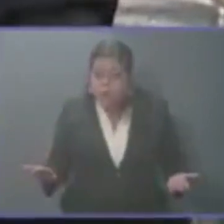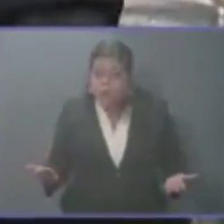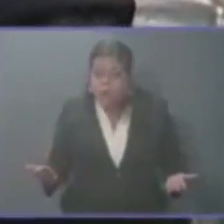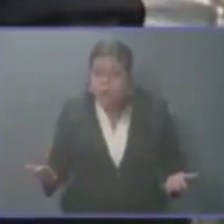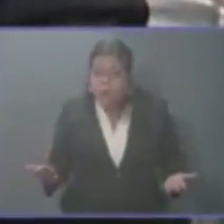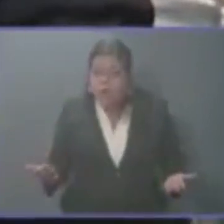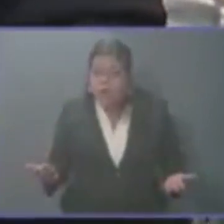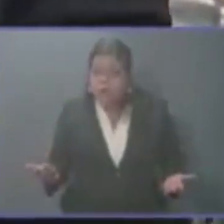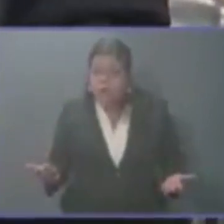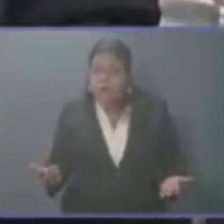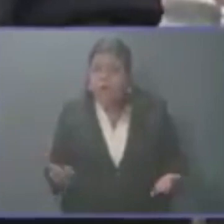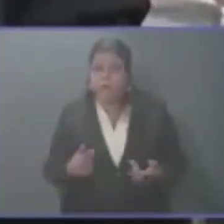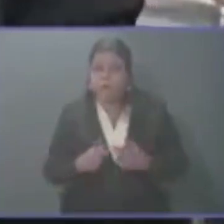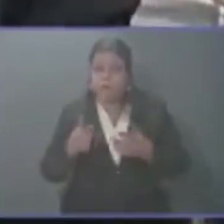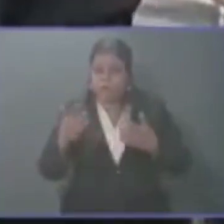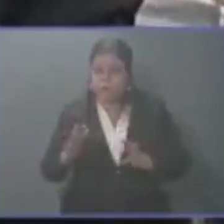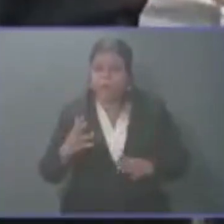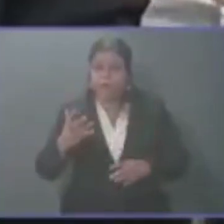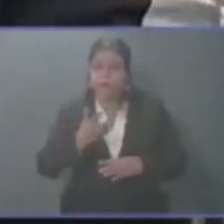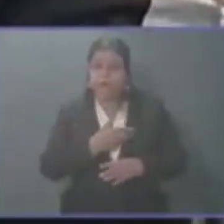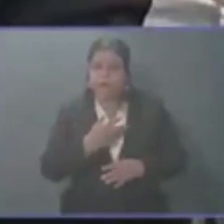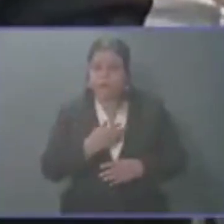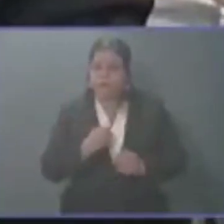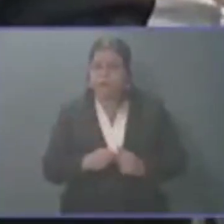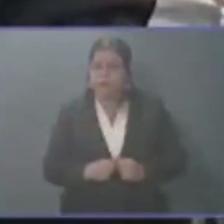ahora, la propuesta que